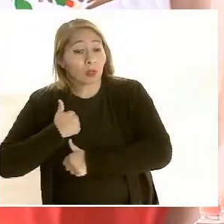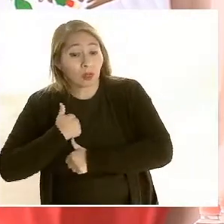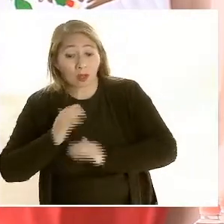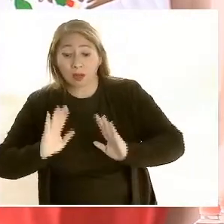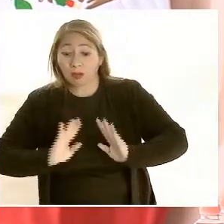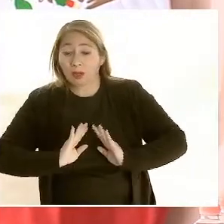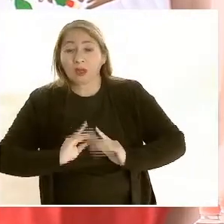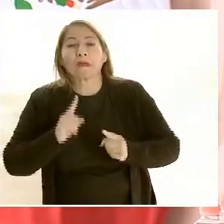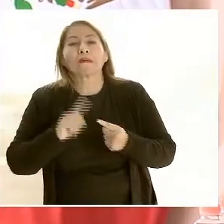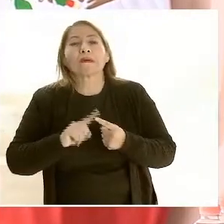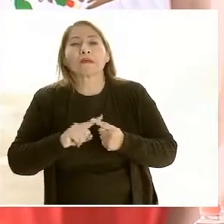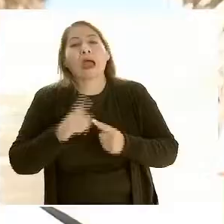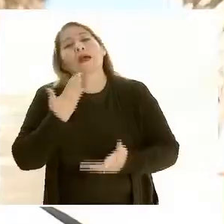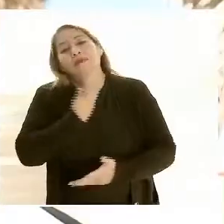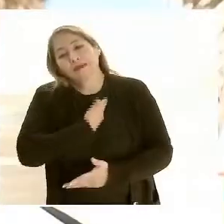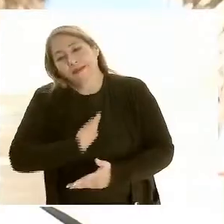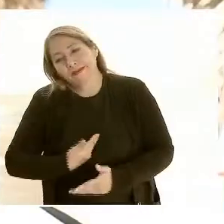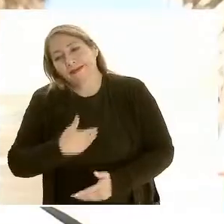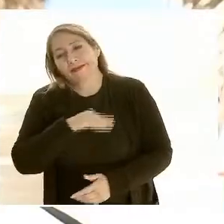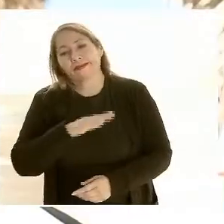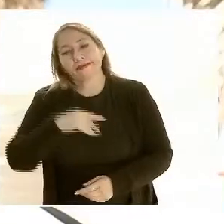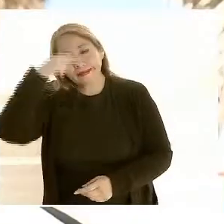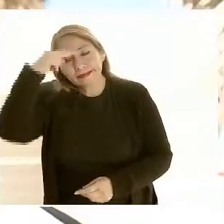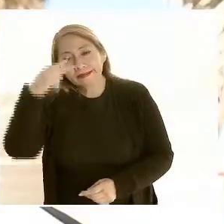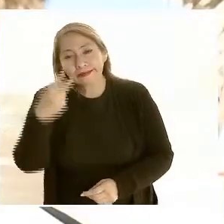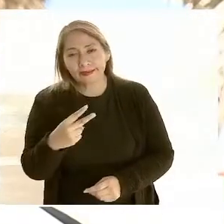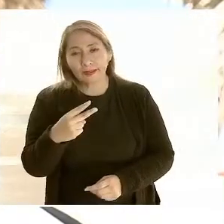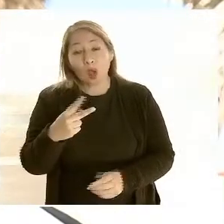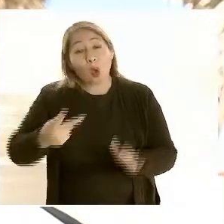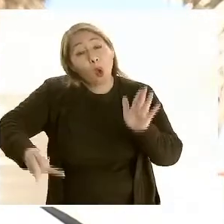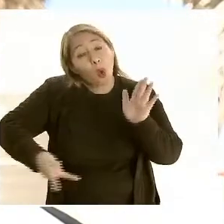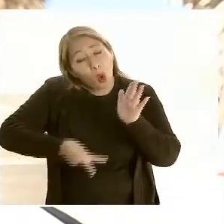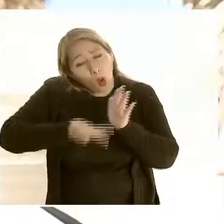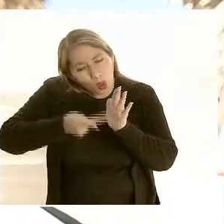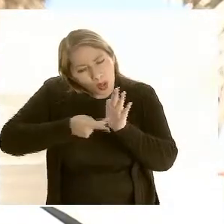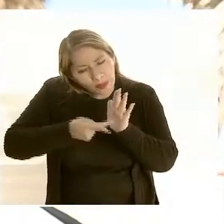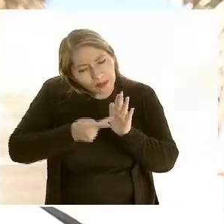Y vuelvo a expresarlo.